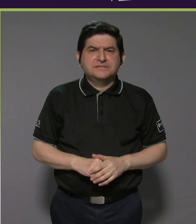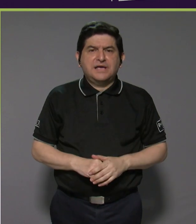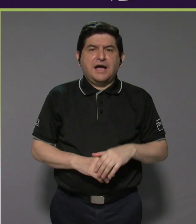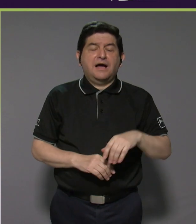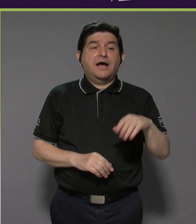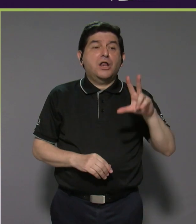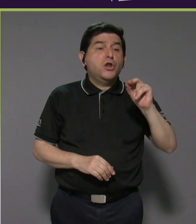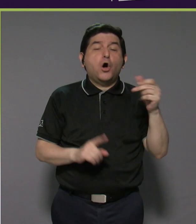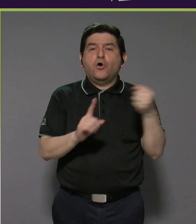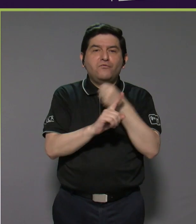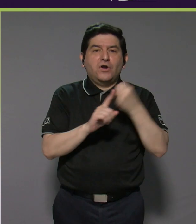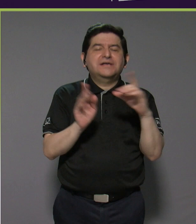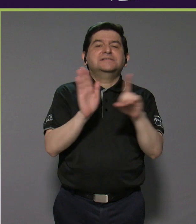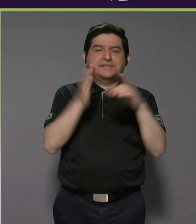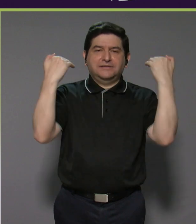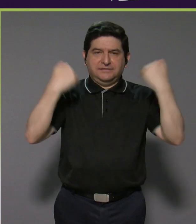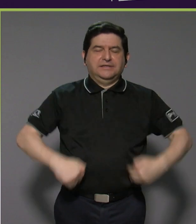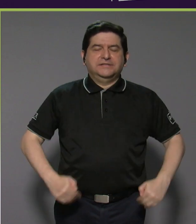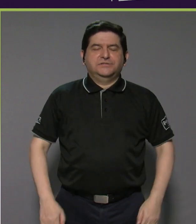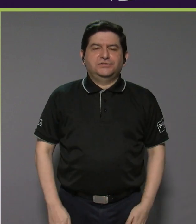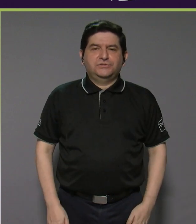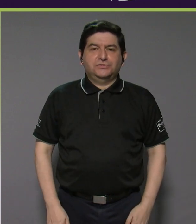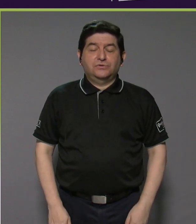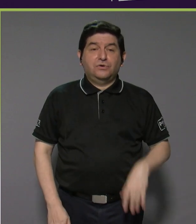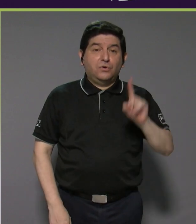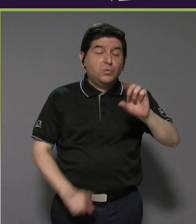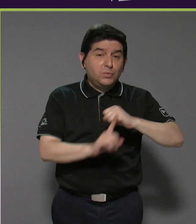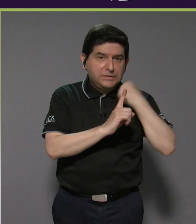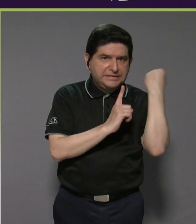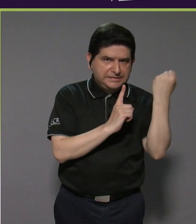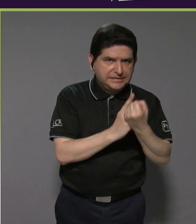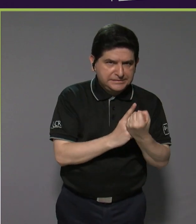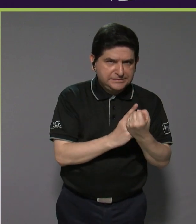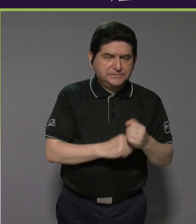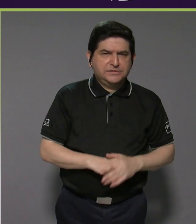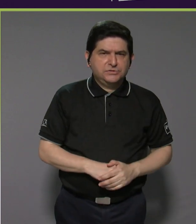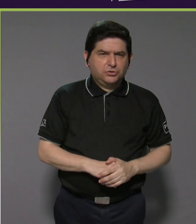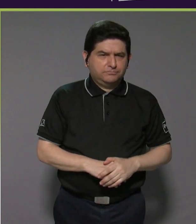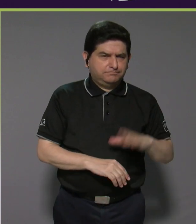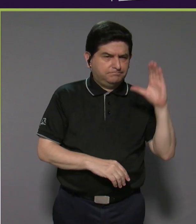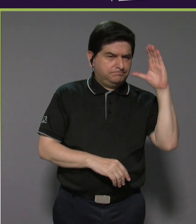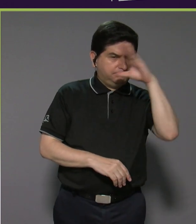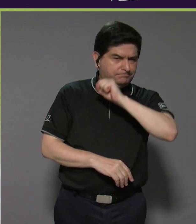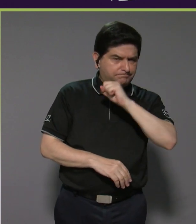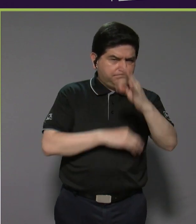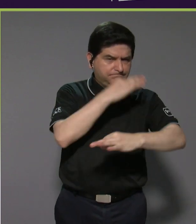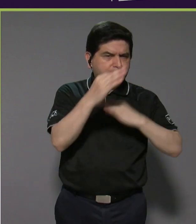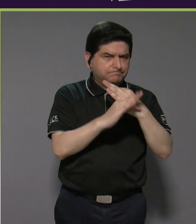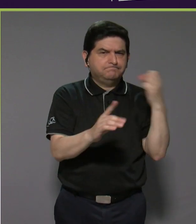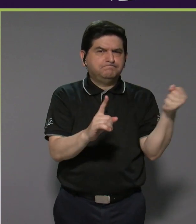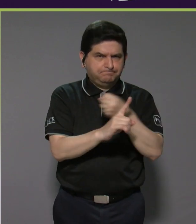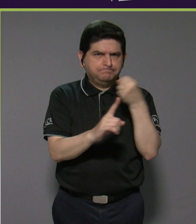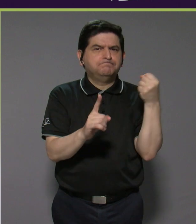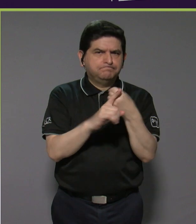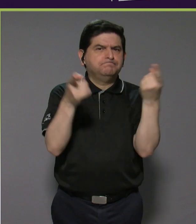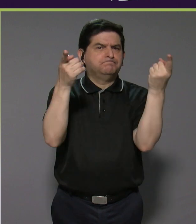violencia es un derecho humano. Entonces, si hay alguna situación en donde se determine que hay algún tipo de